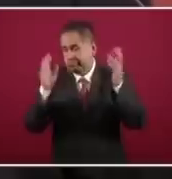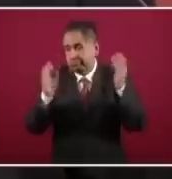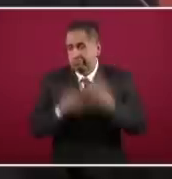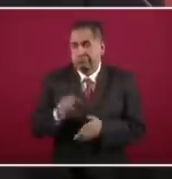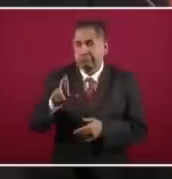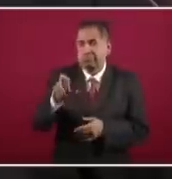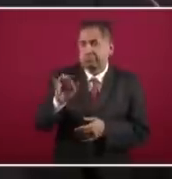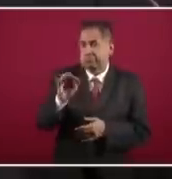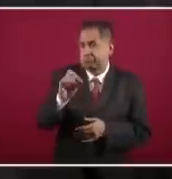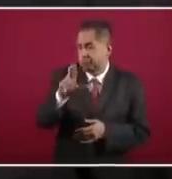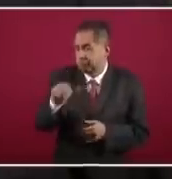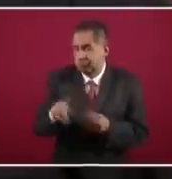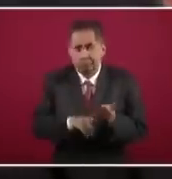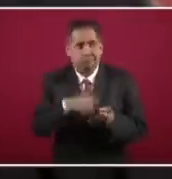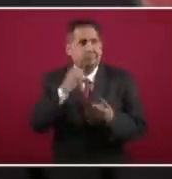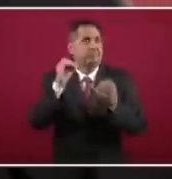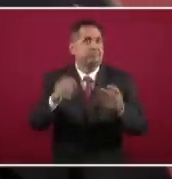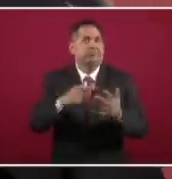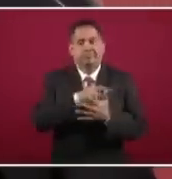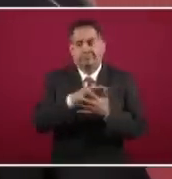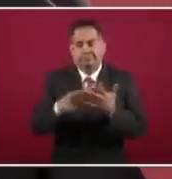a Reforma,